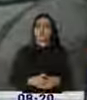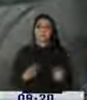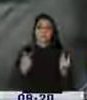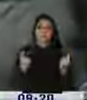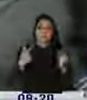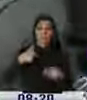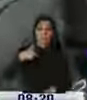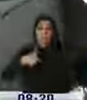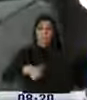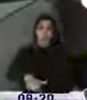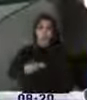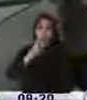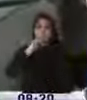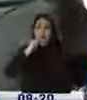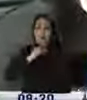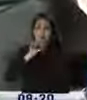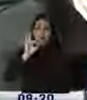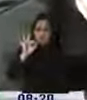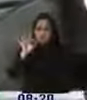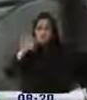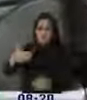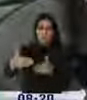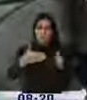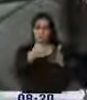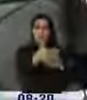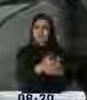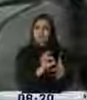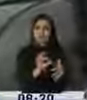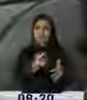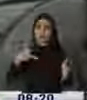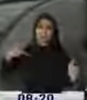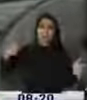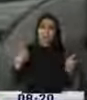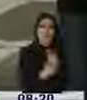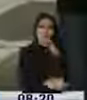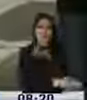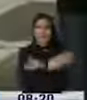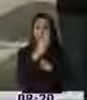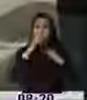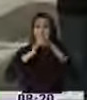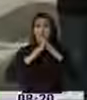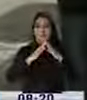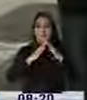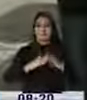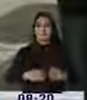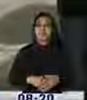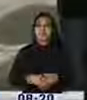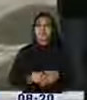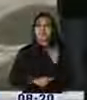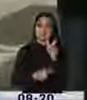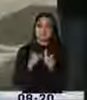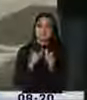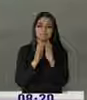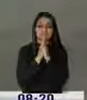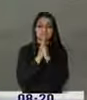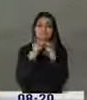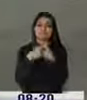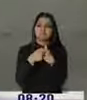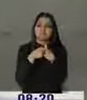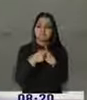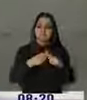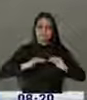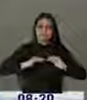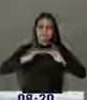bajan, y si no fuera por ese tacho de basura, el carro se adentraba a la casa. Los moradores solicitan de manera urgente un